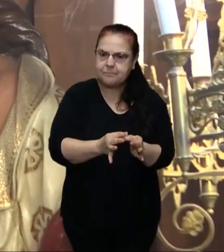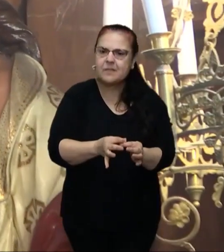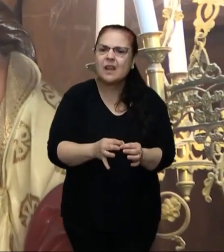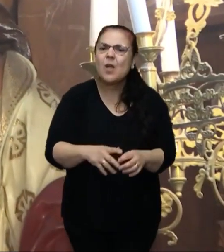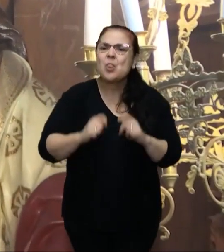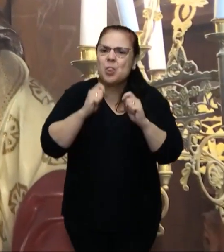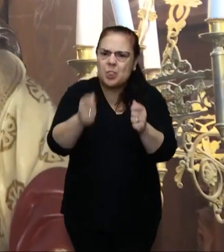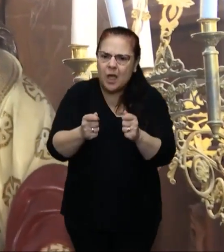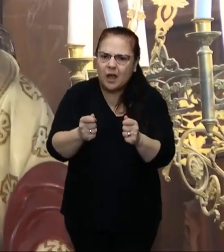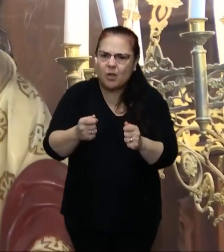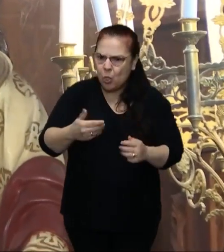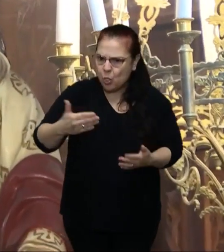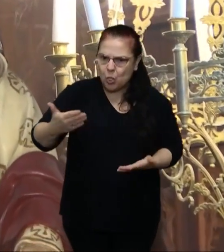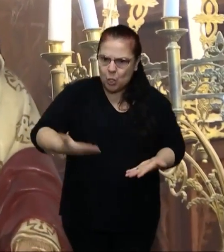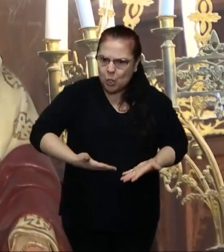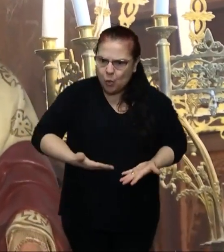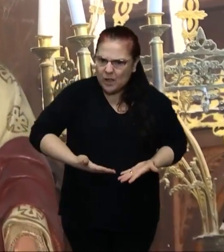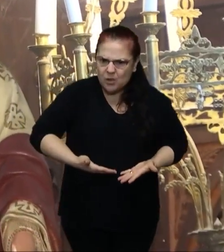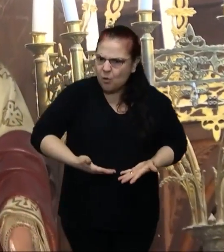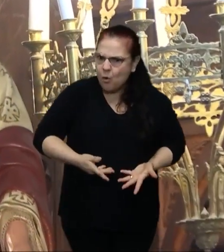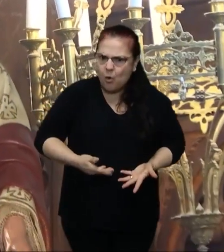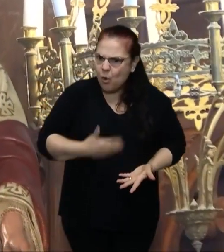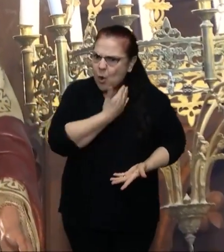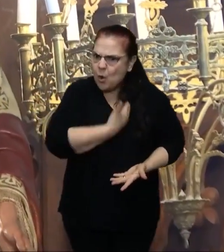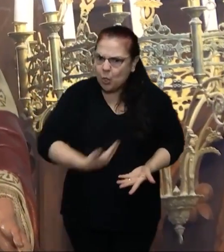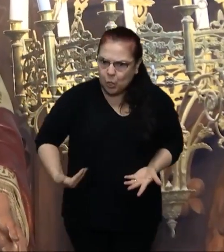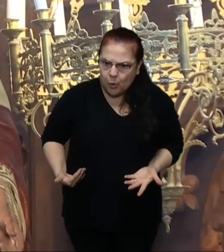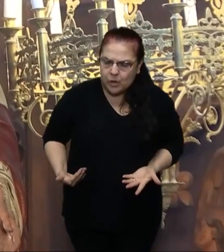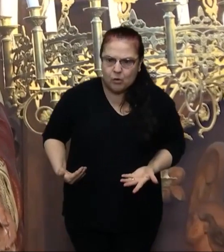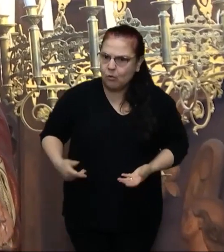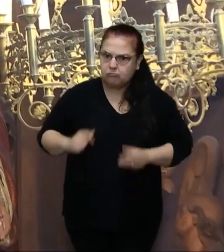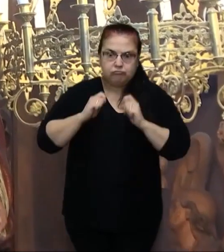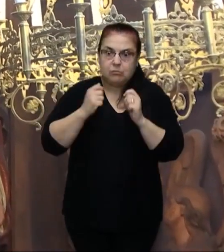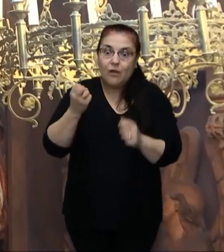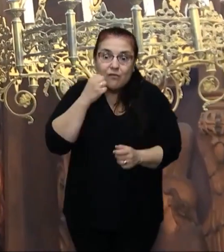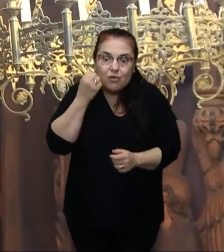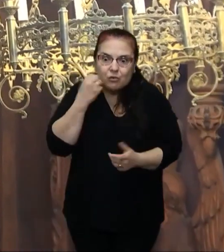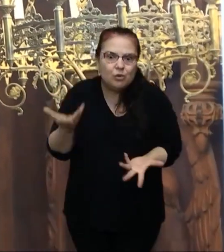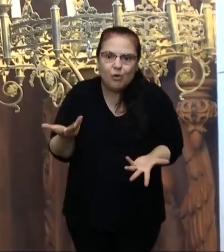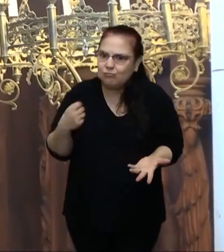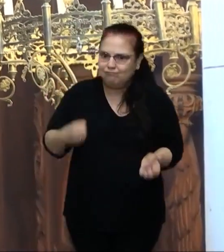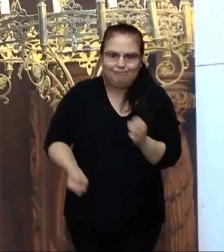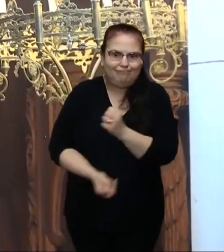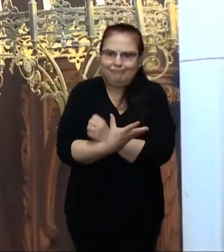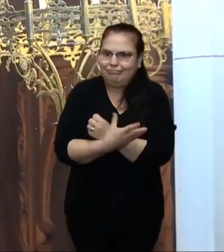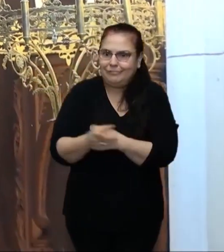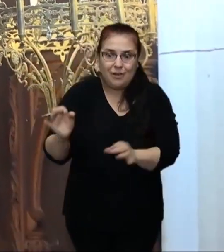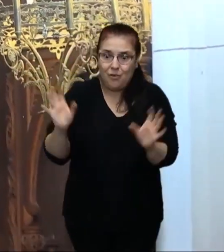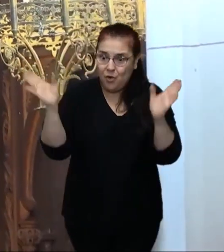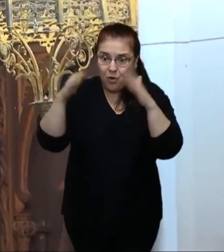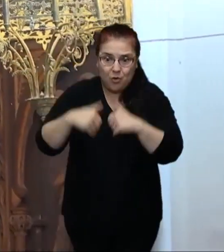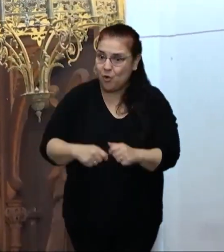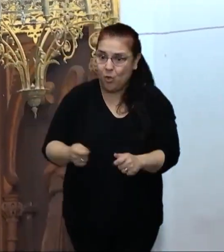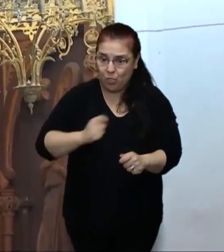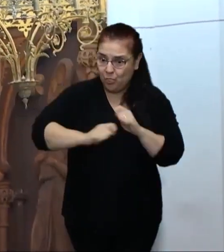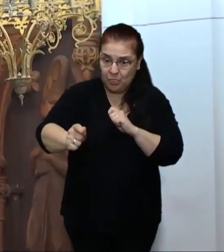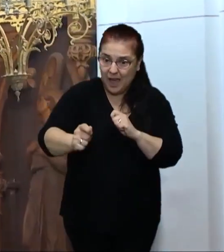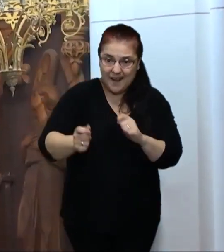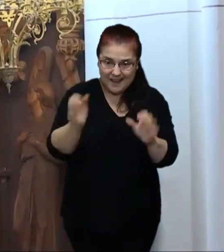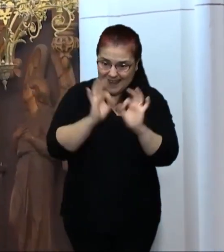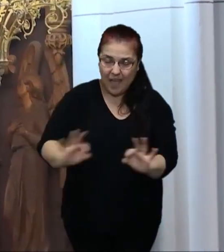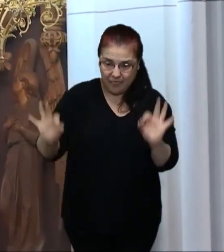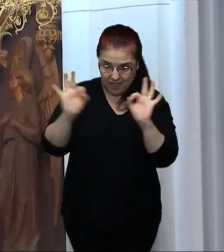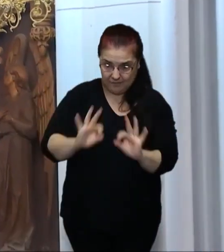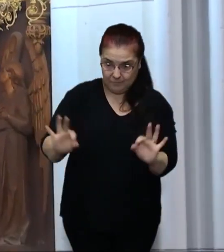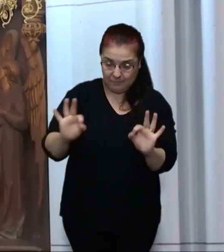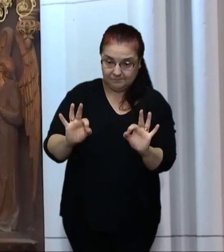ofrecen al dueño los frutos que produce esa viña. Se los quedan ellos. Y a los